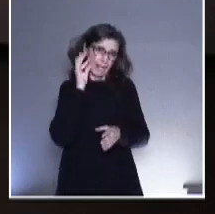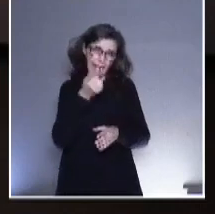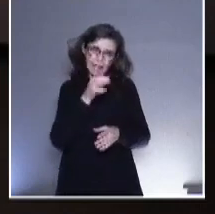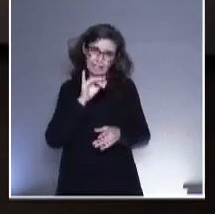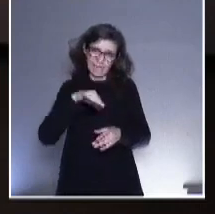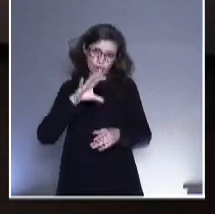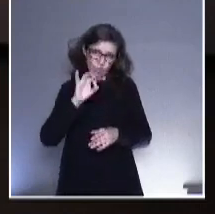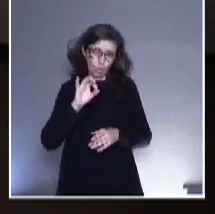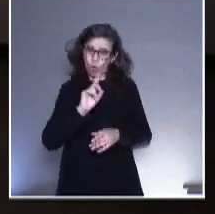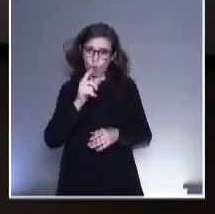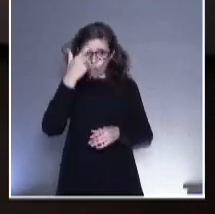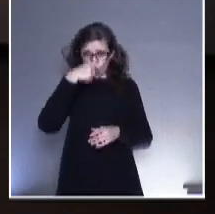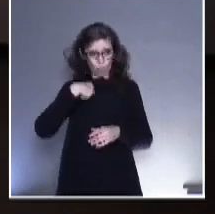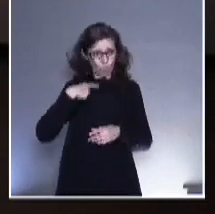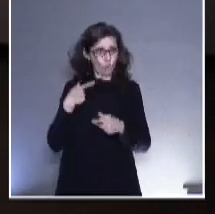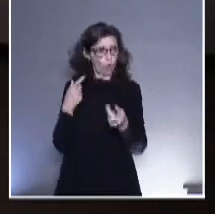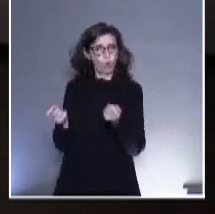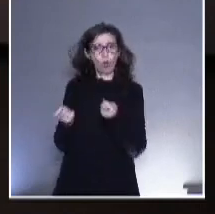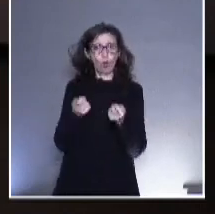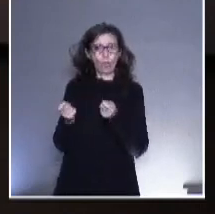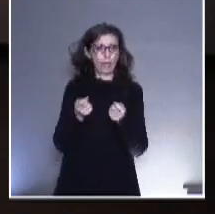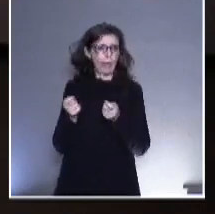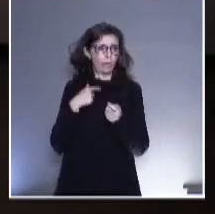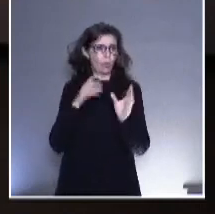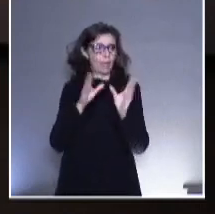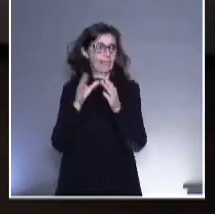he sido yo quien ha coordinado los